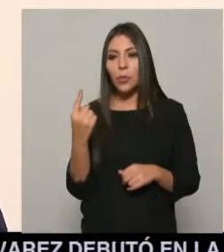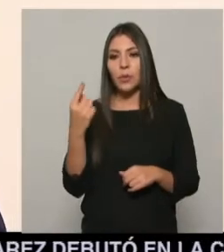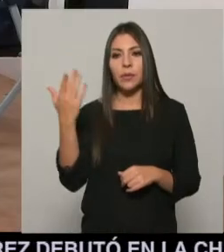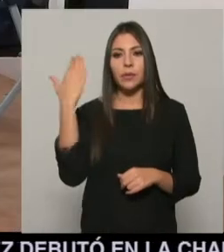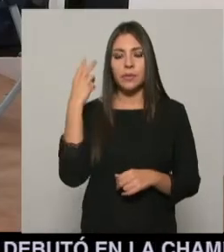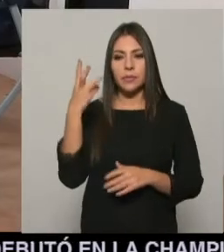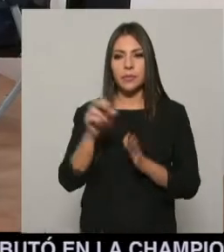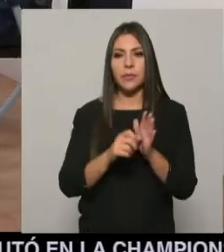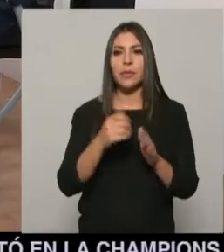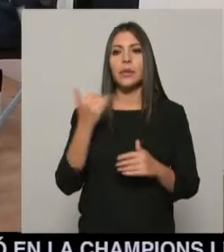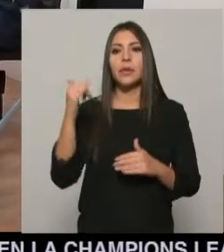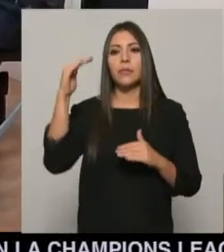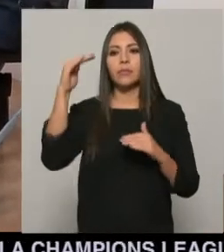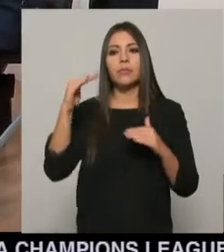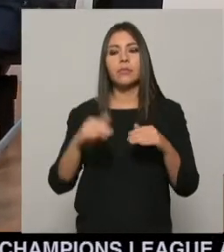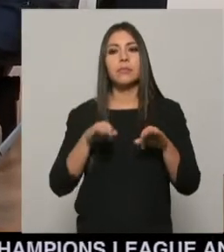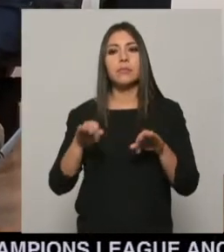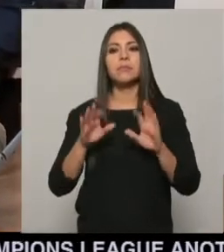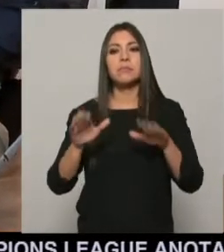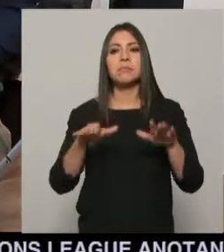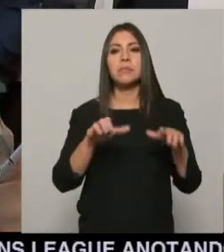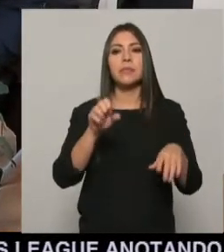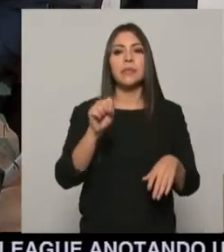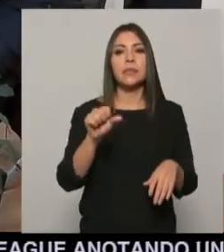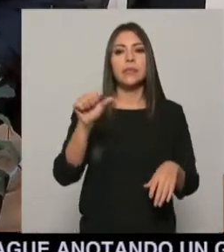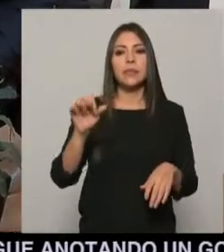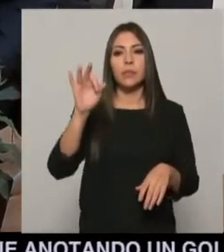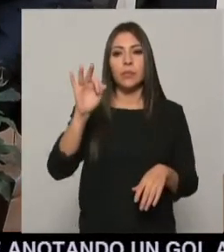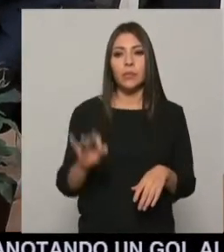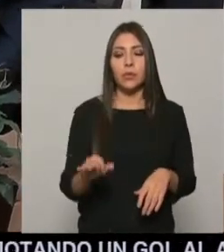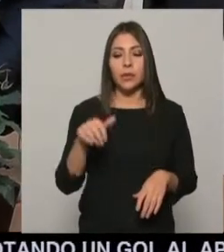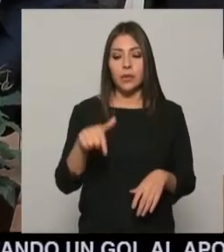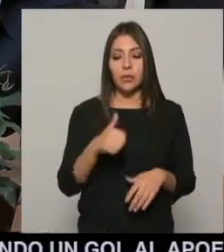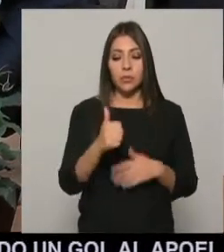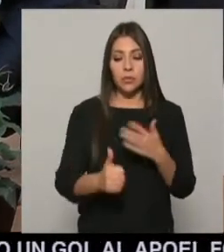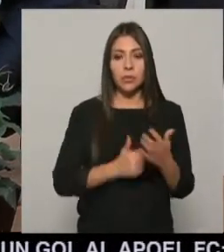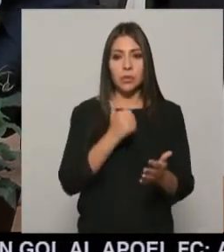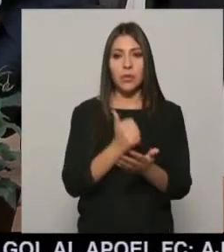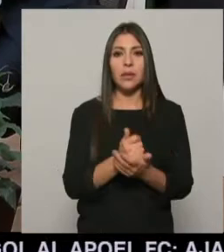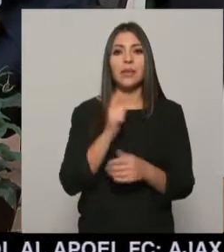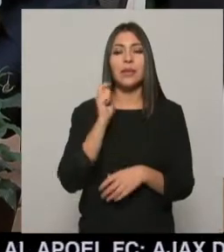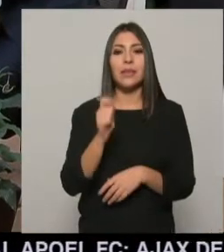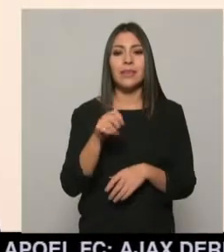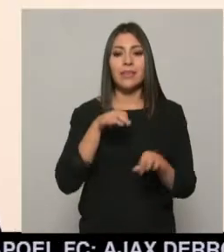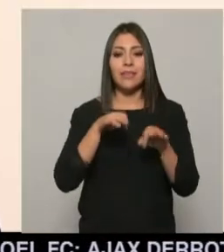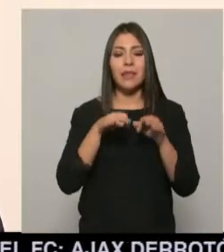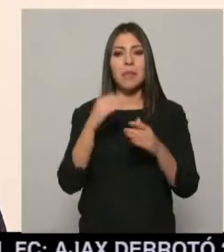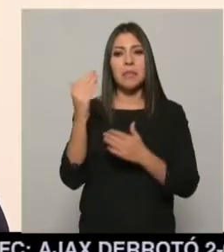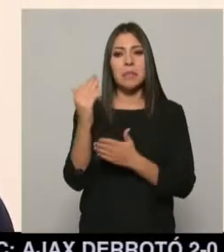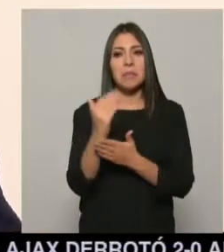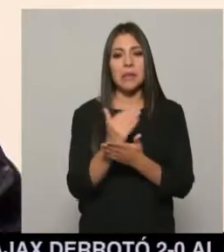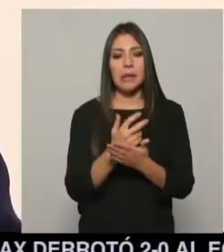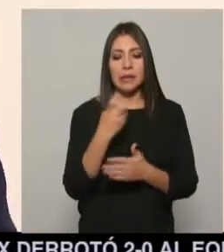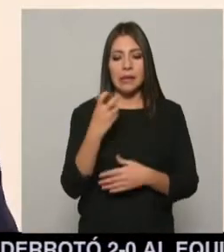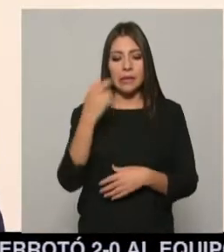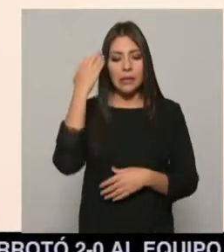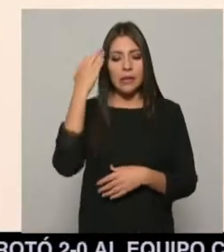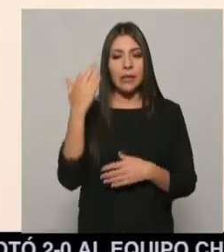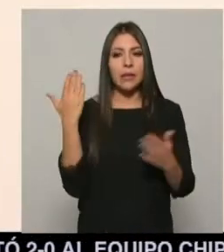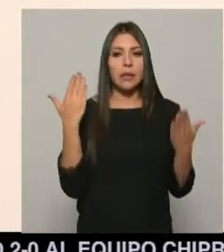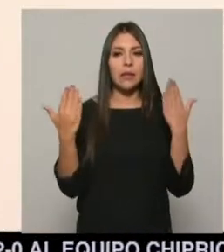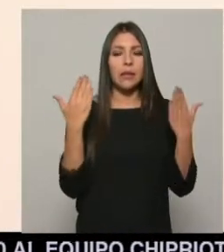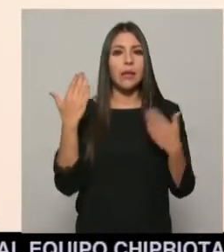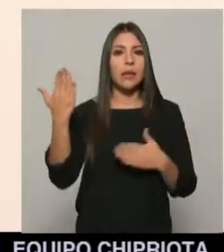del 66%. En la ciudad se crearon una tercera parte menos de empleos este año o en este mismo periodo comparado con el